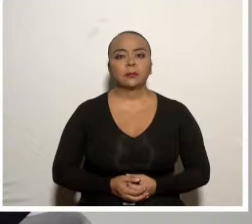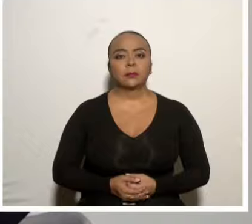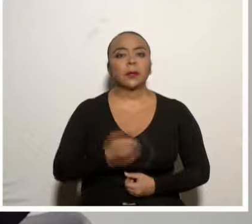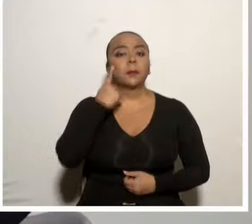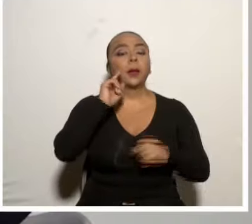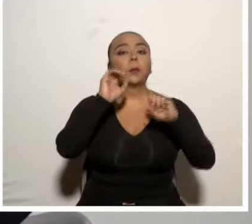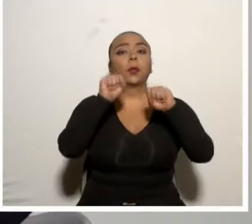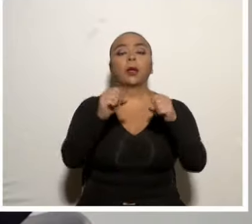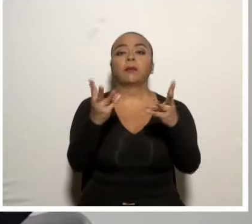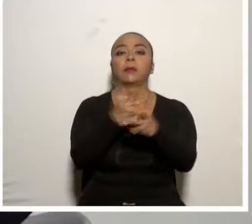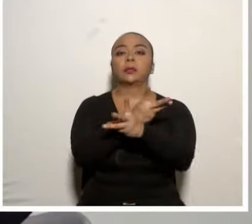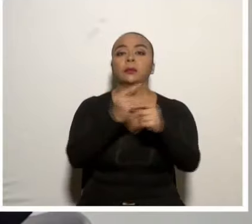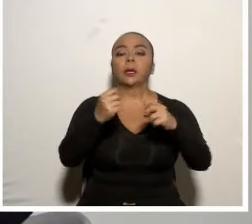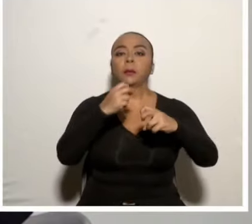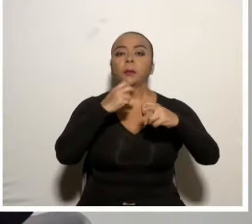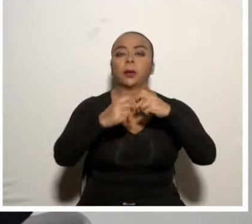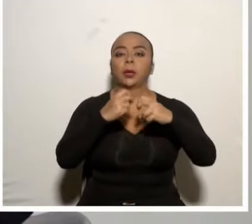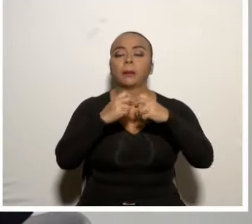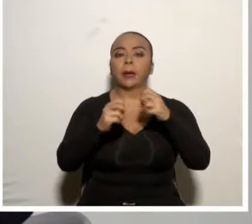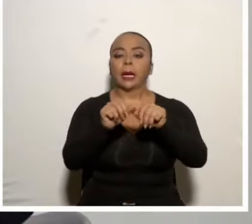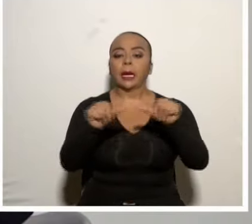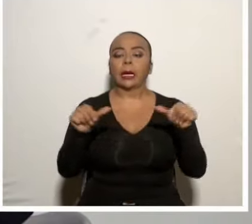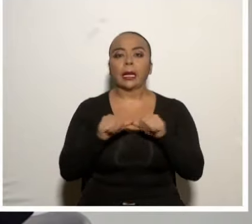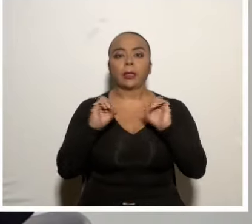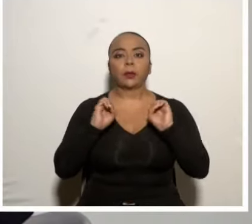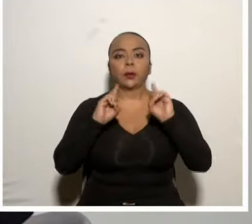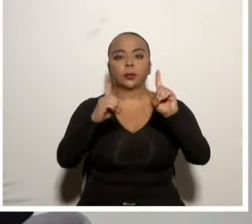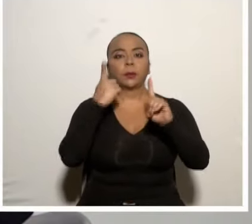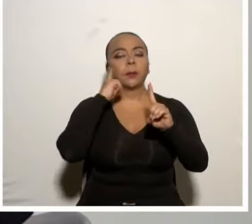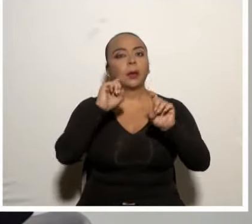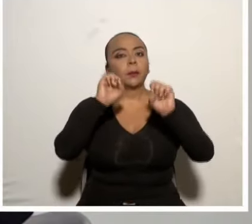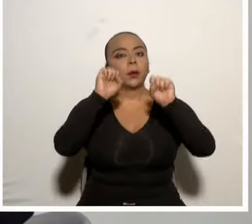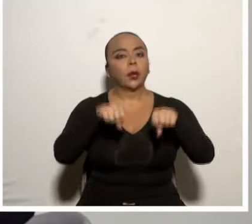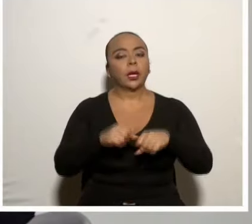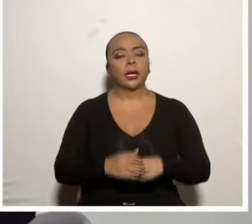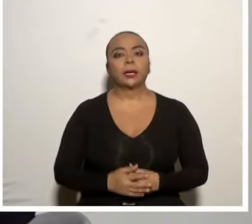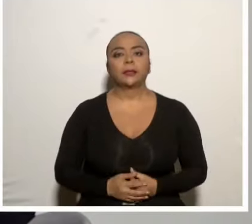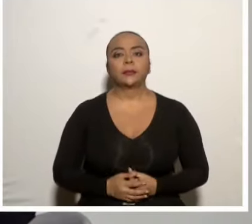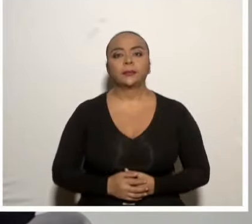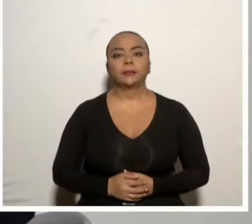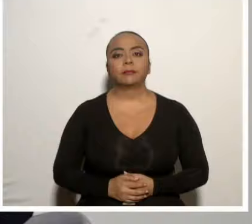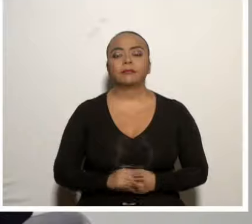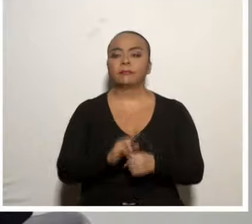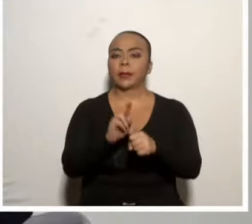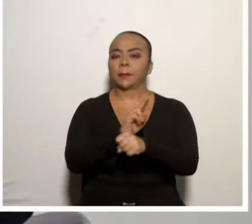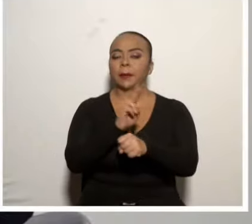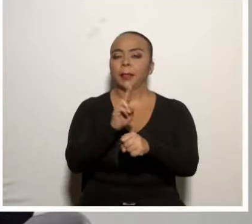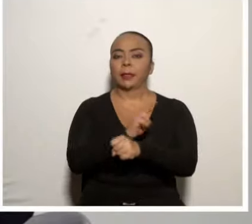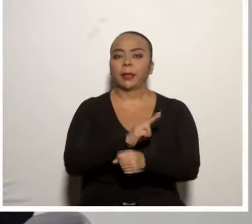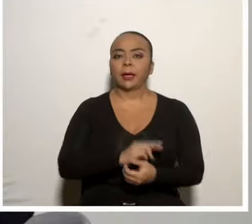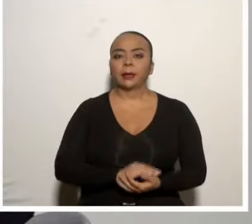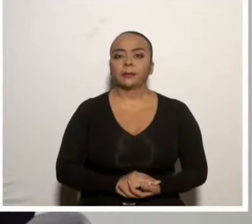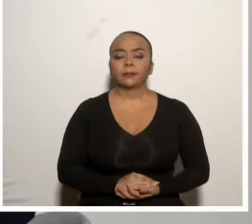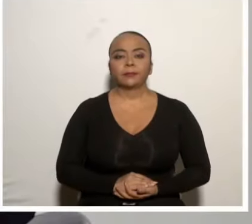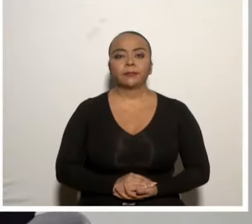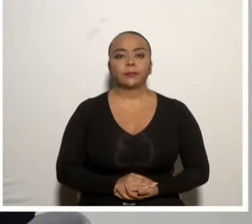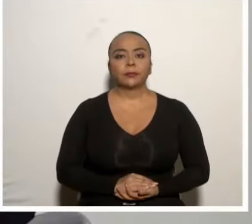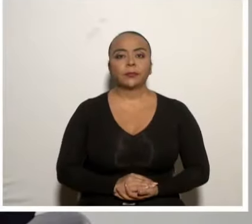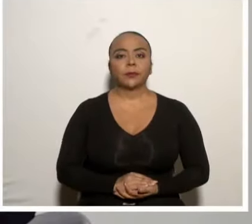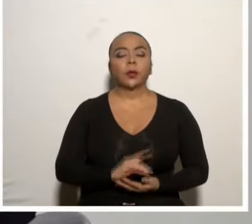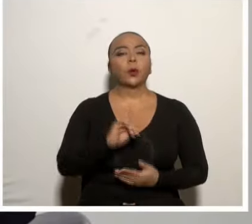para poder resolver la problemática en educación, para poder implementar